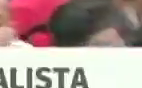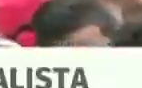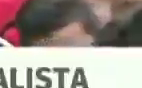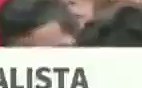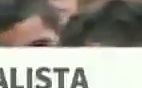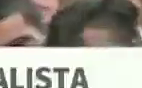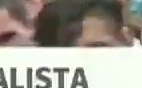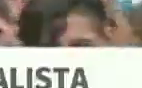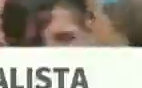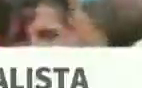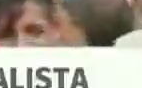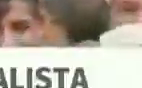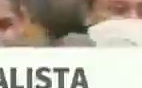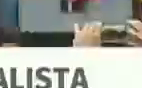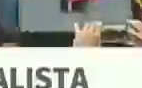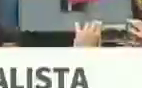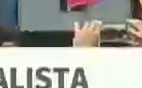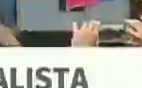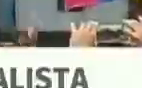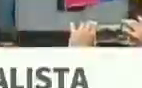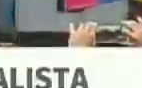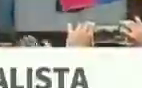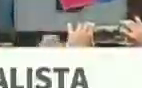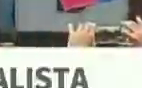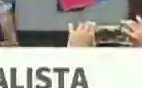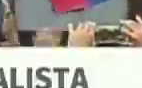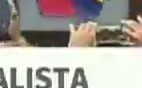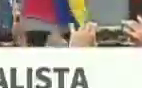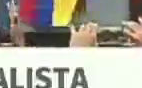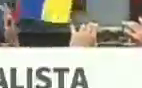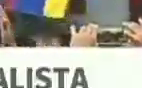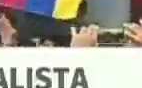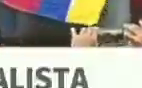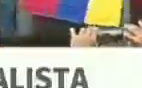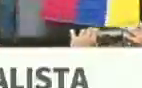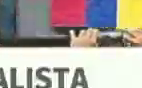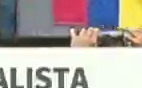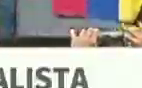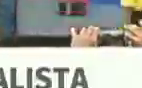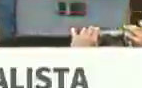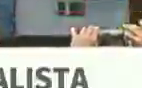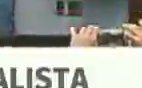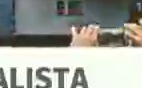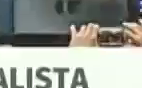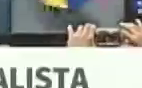No tenemos vida ahí. No tenemos vida, dice el compañero.